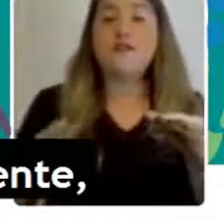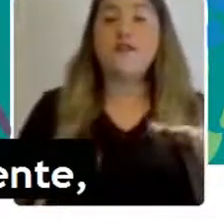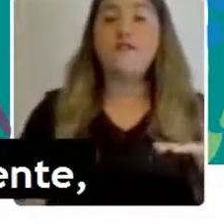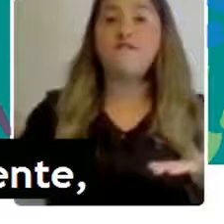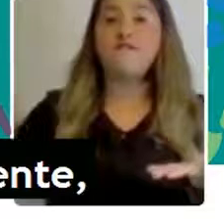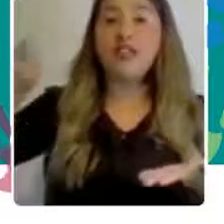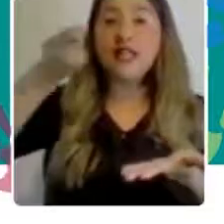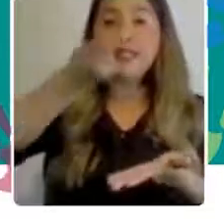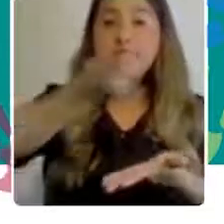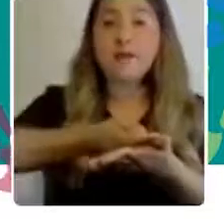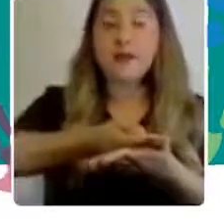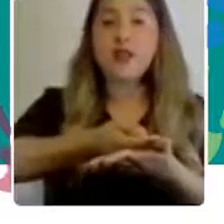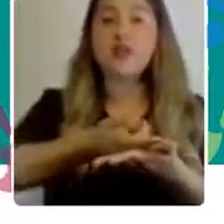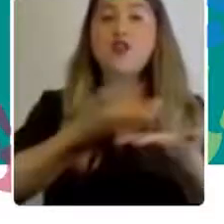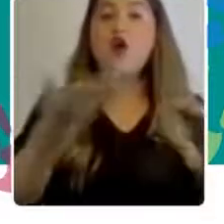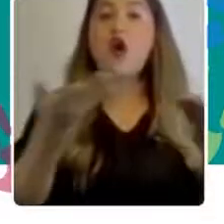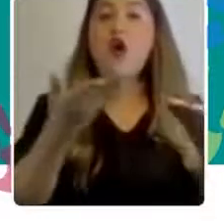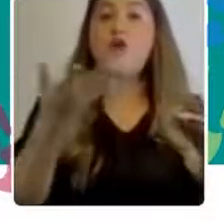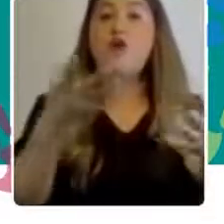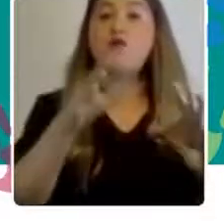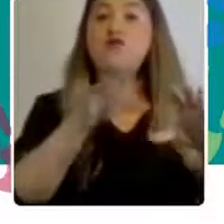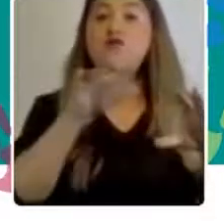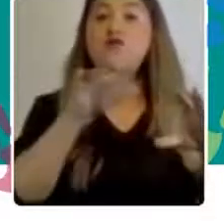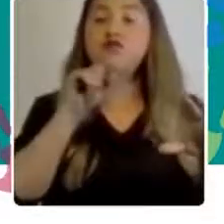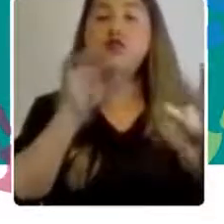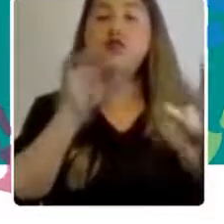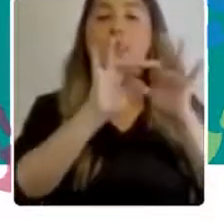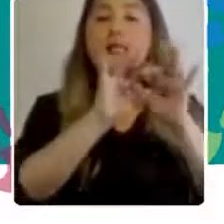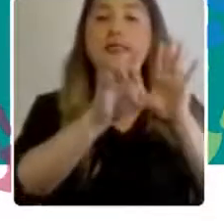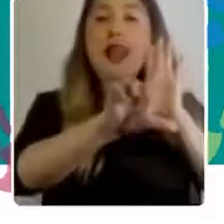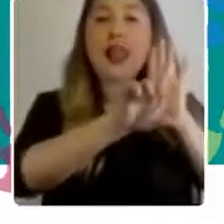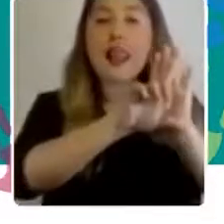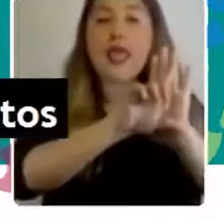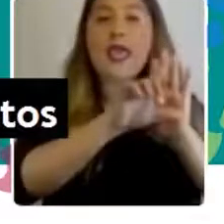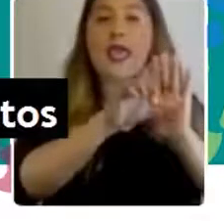Recarte-Soto principalmente, es el financiamiento directo por parte de los gobiernos,